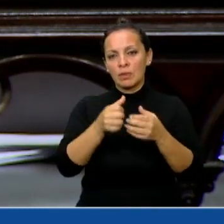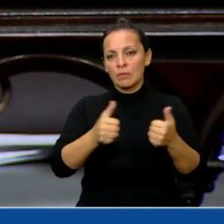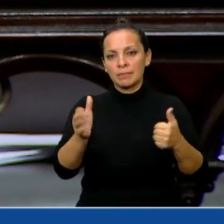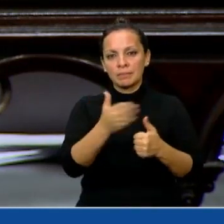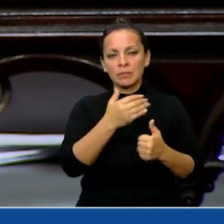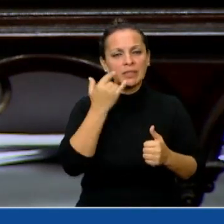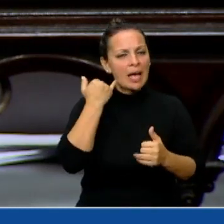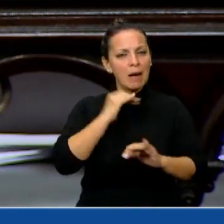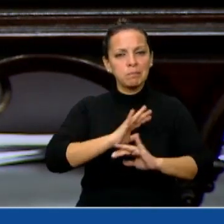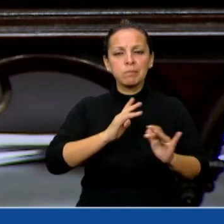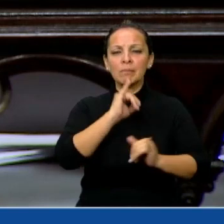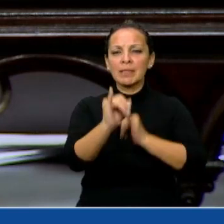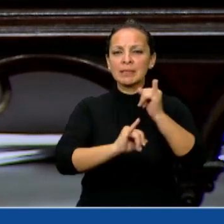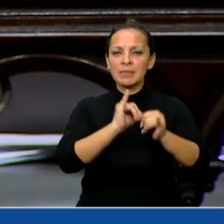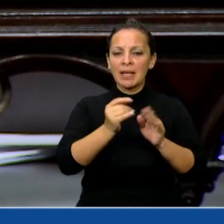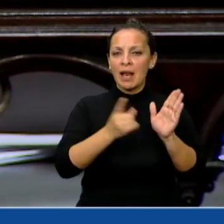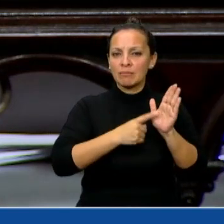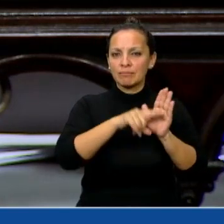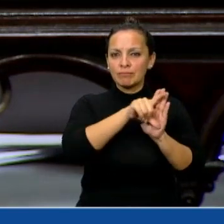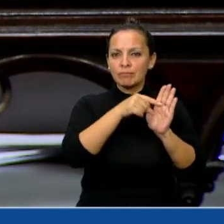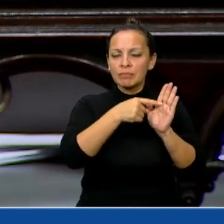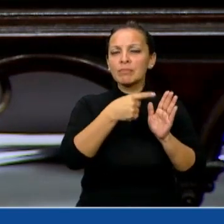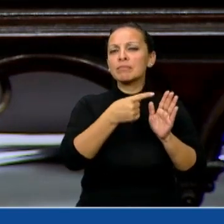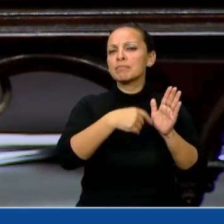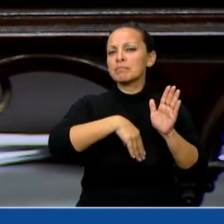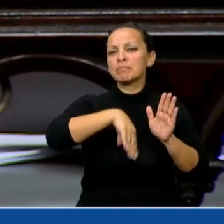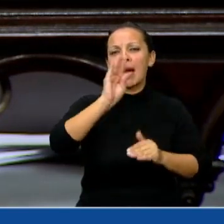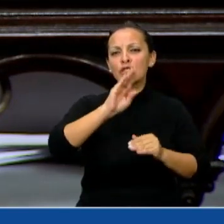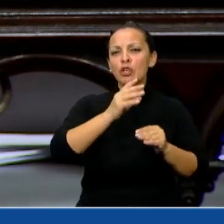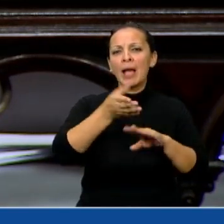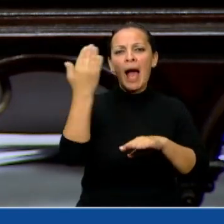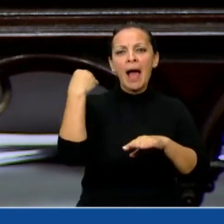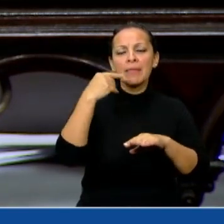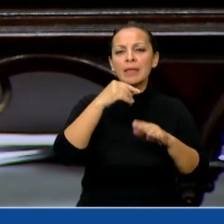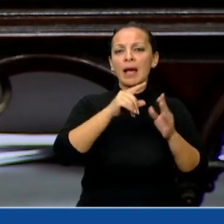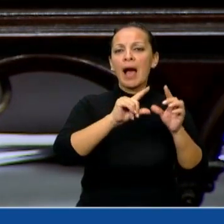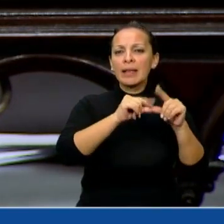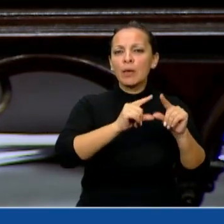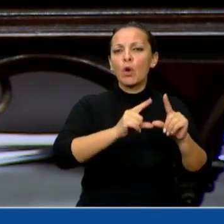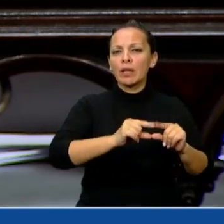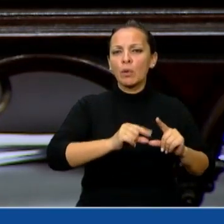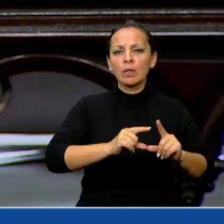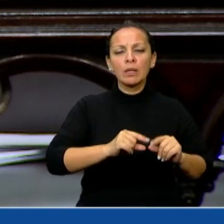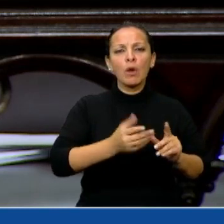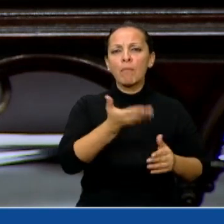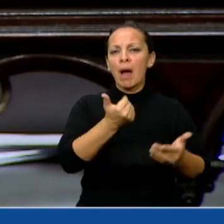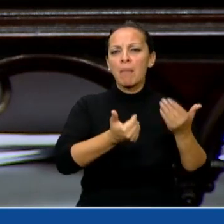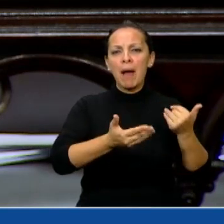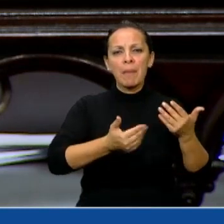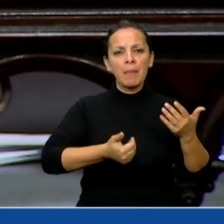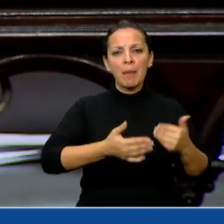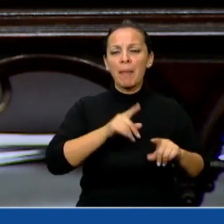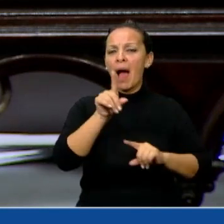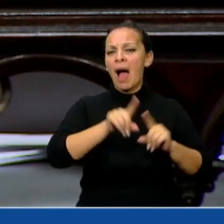es una norma que en su gran mayoría se ha ido derogando en todos sus artículos y algunas de las normas no derogadas cayeron